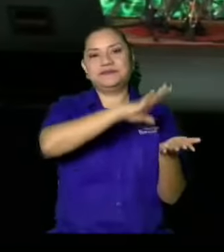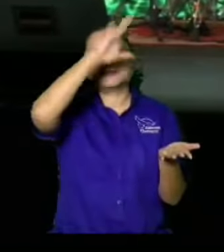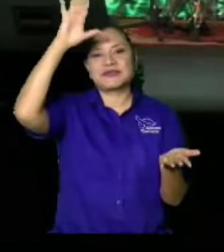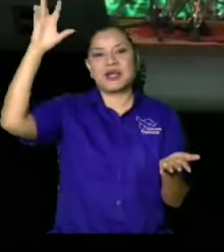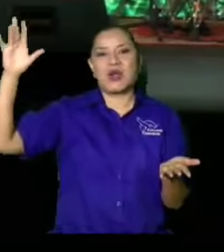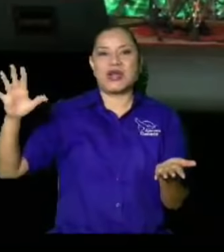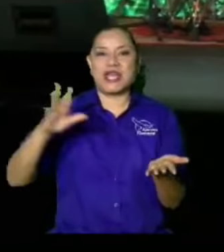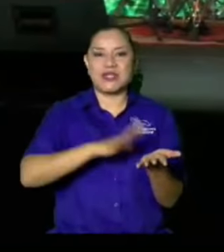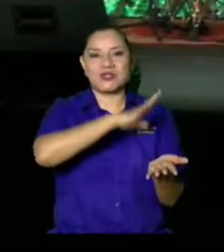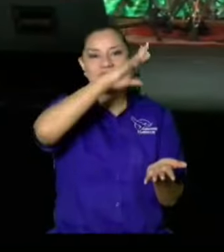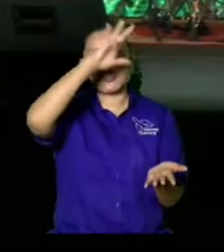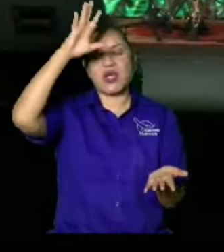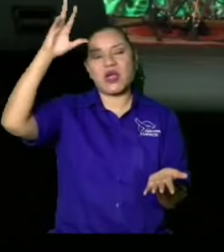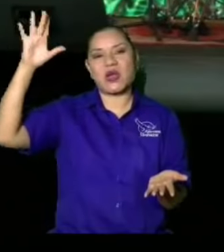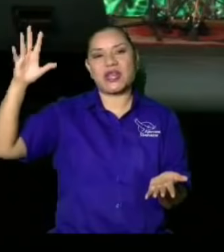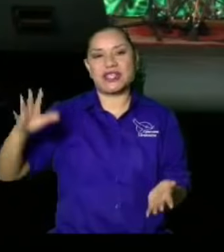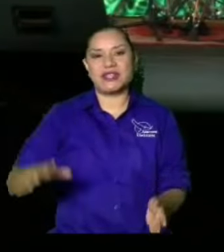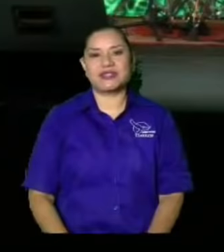gloria a Dios?